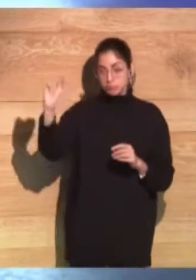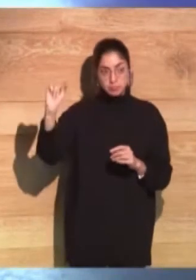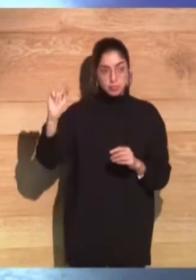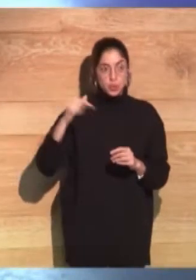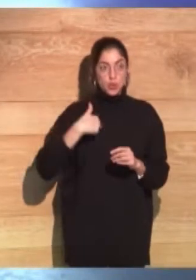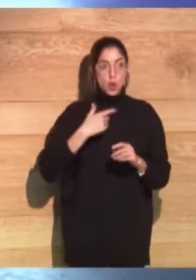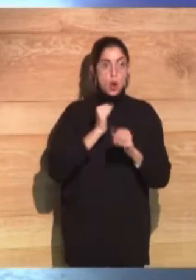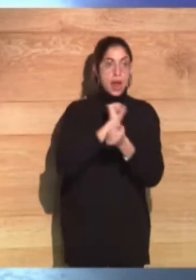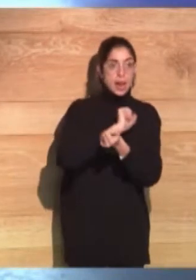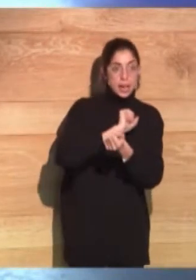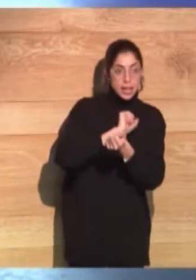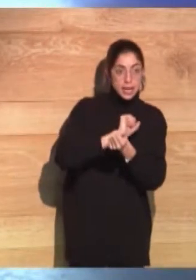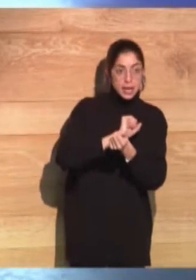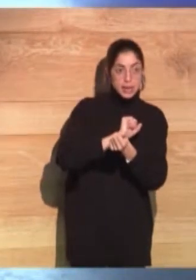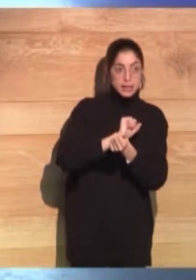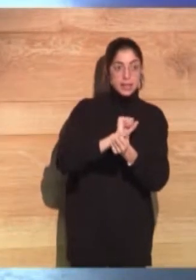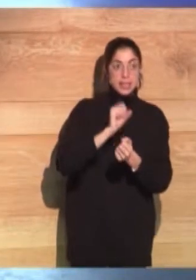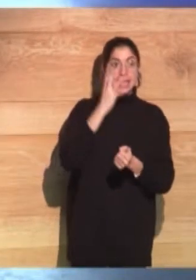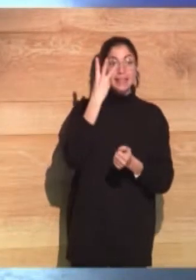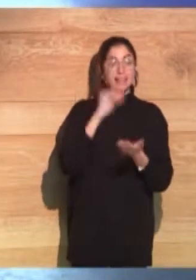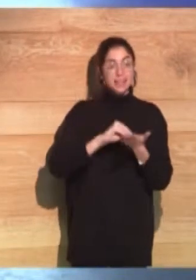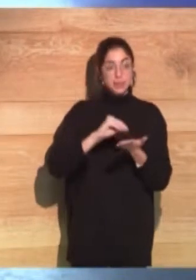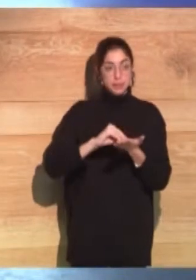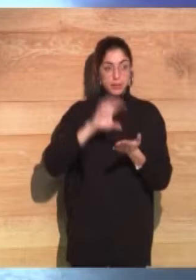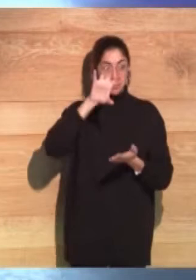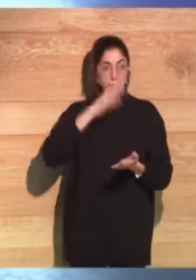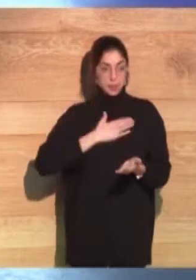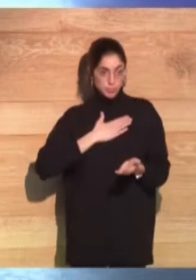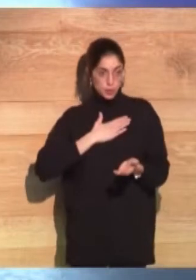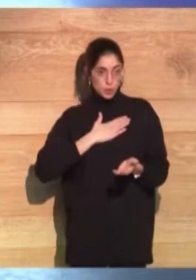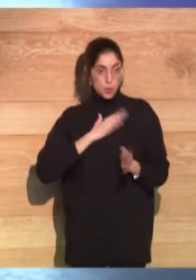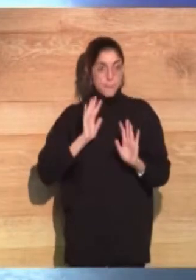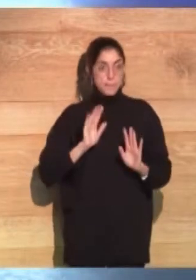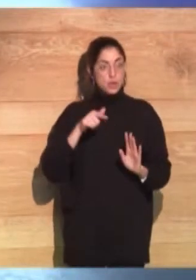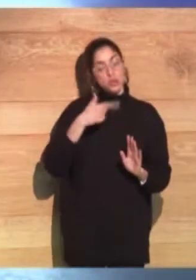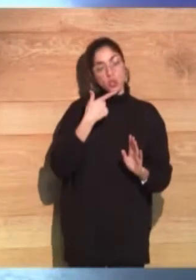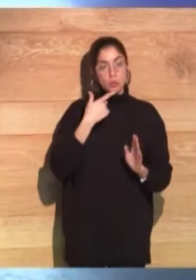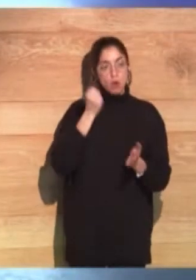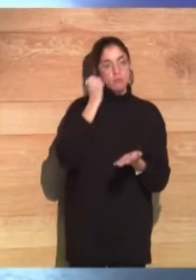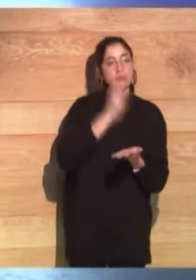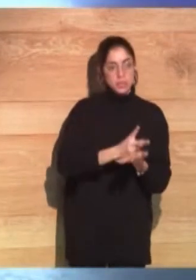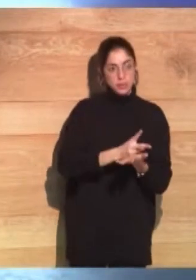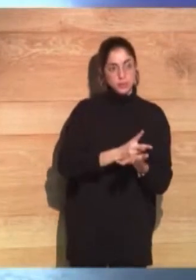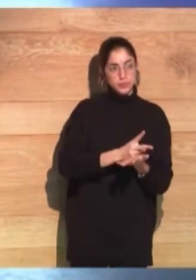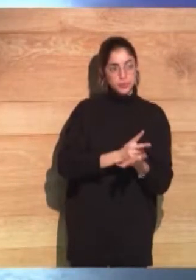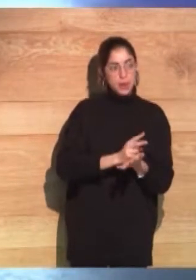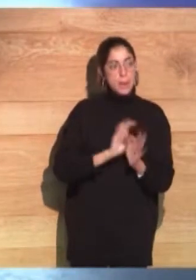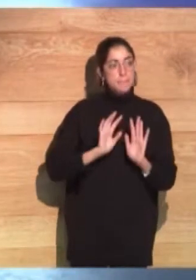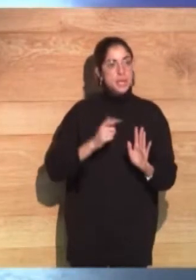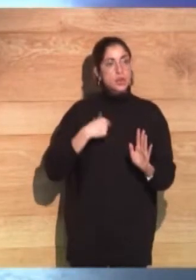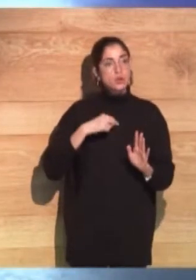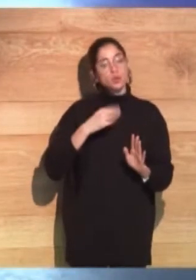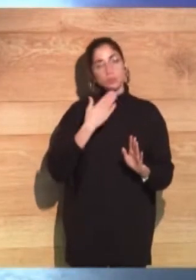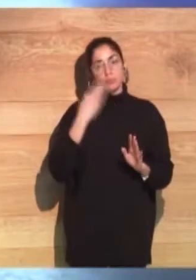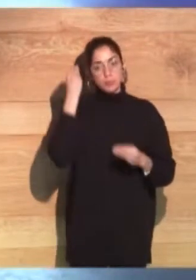la cárcel 3 veces en mi propio país y, fue un desafío, pero creo que como